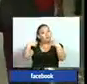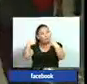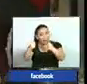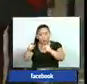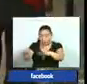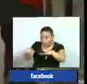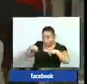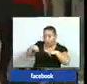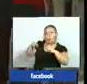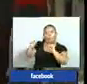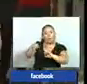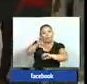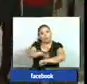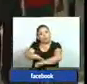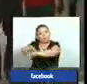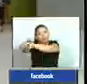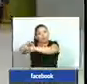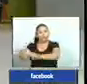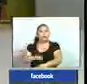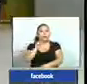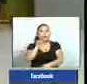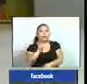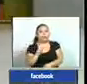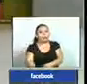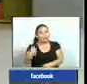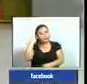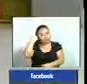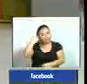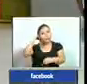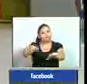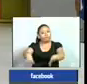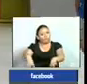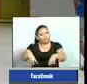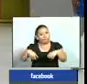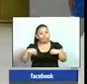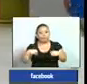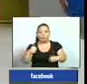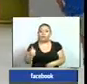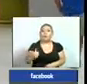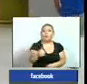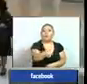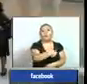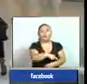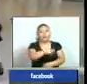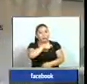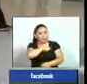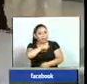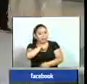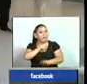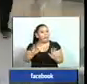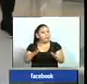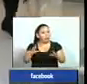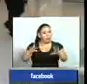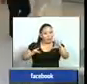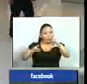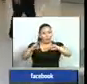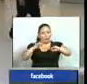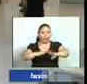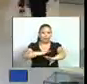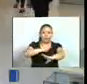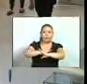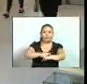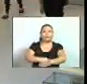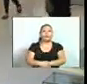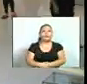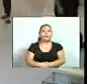usuario así lo desea. Lo importante es asumir la responsabilidad individual para evitar que estos contagios continúen al